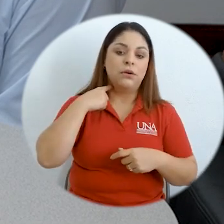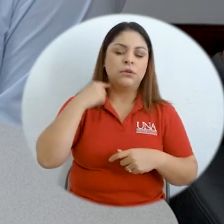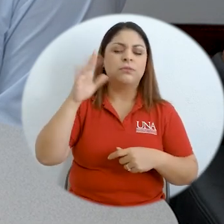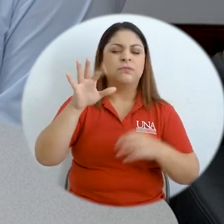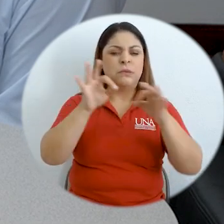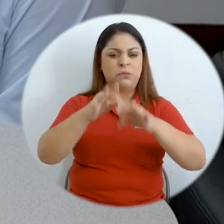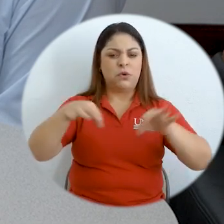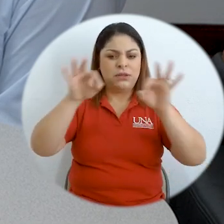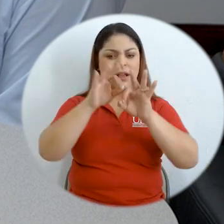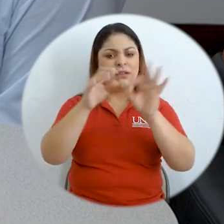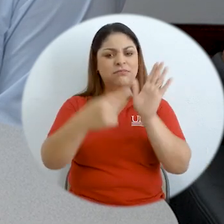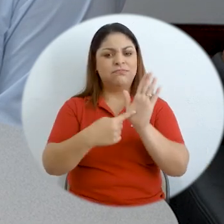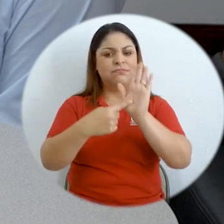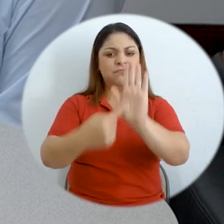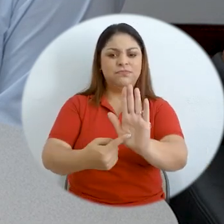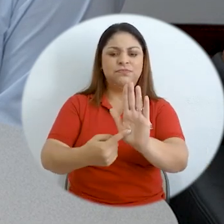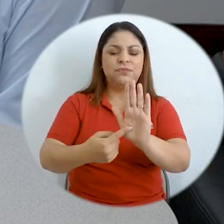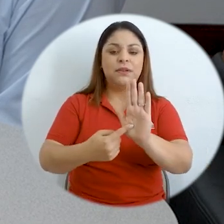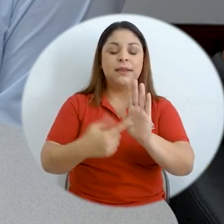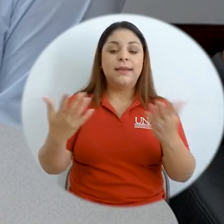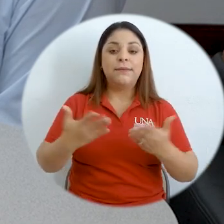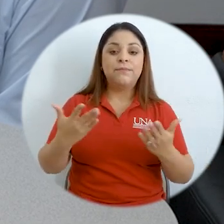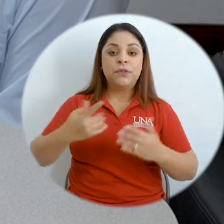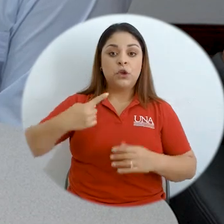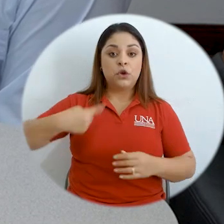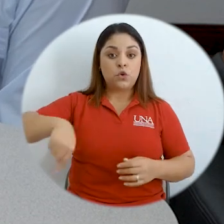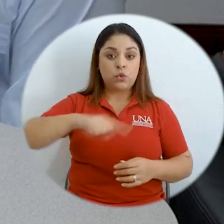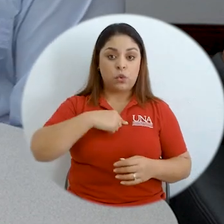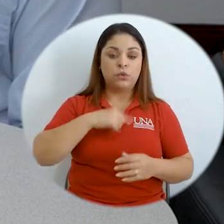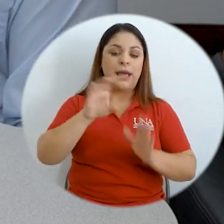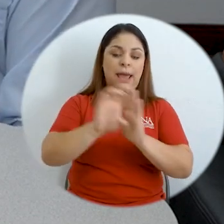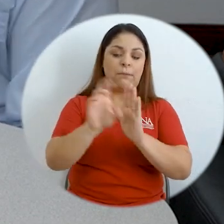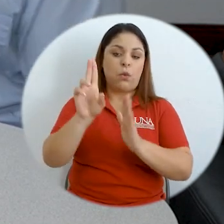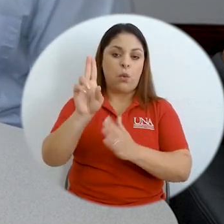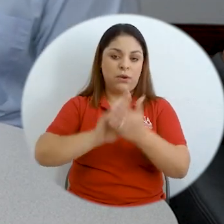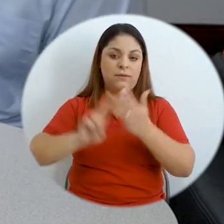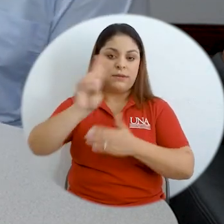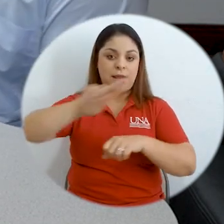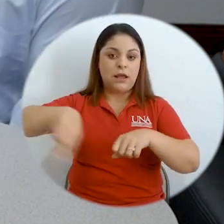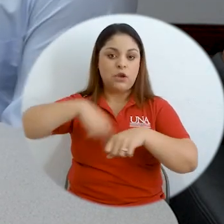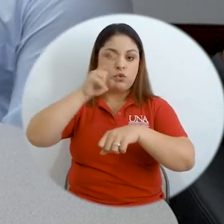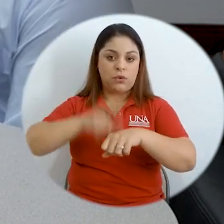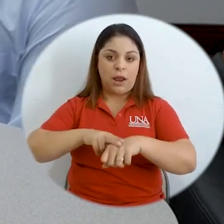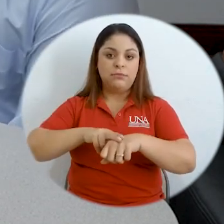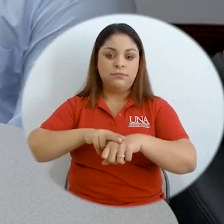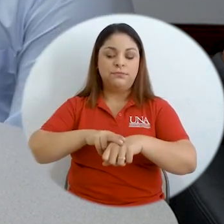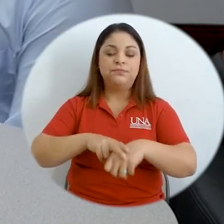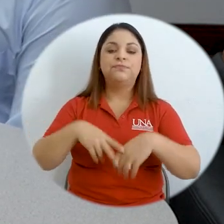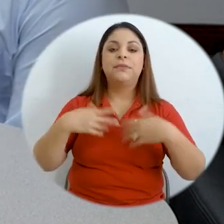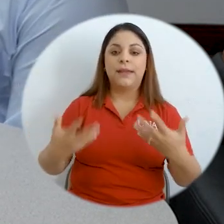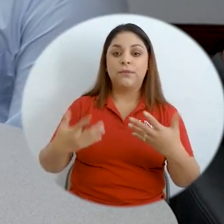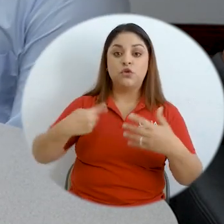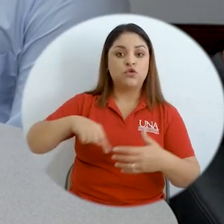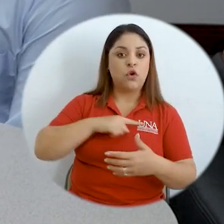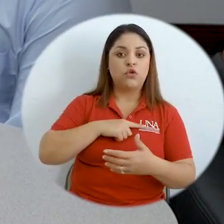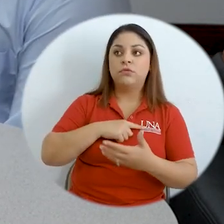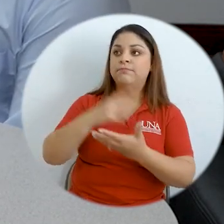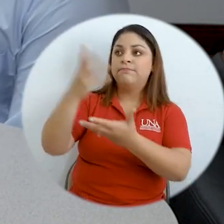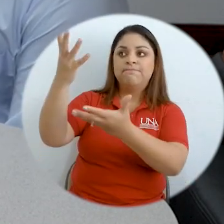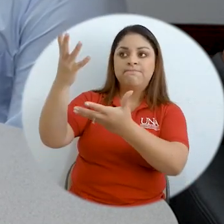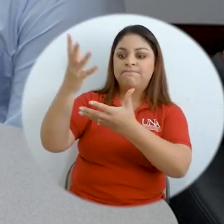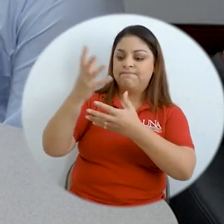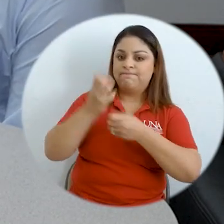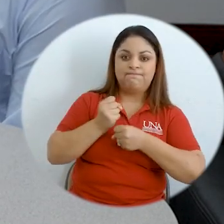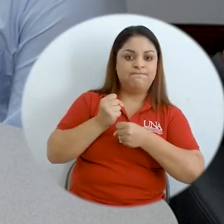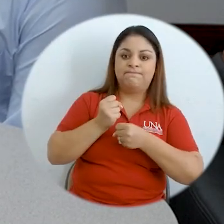señalar, vamos a hacer ese ejercicio. Nosotros, para el caso de la UNA, nosotros dejamos de recibir en